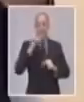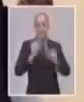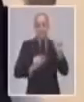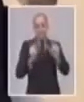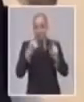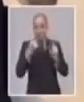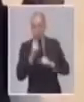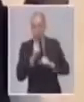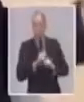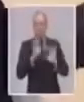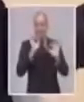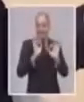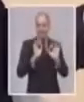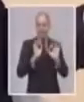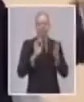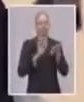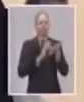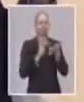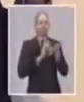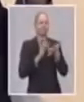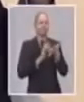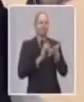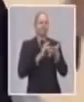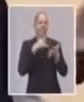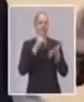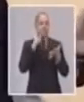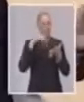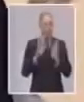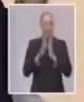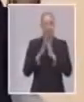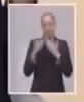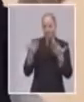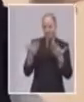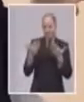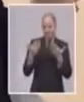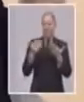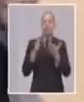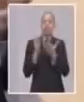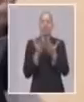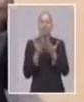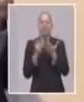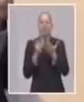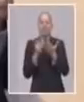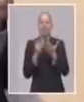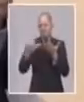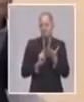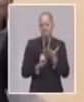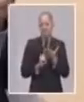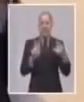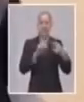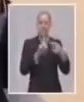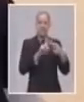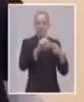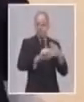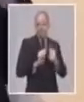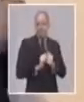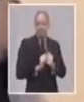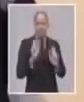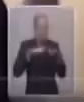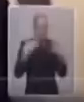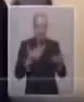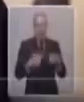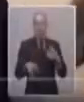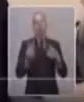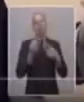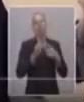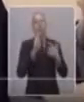a instruirse, a conocer en un diario, en una estación de radio, en la televisión o en las redes sociales. Por lo tanto,